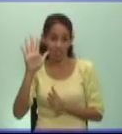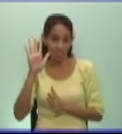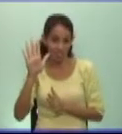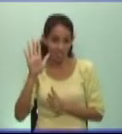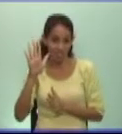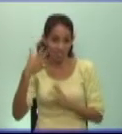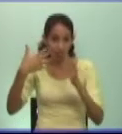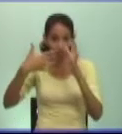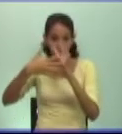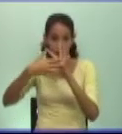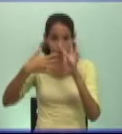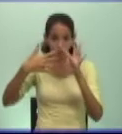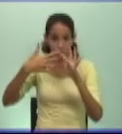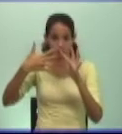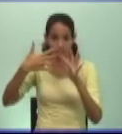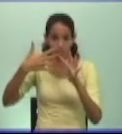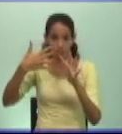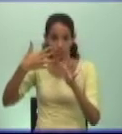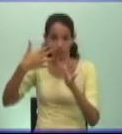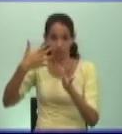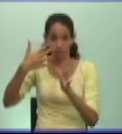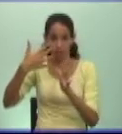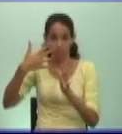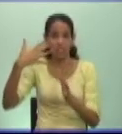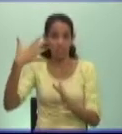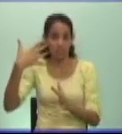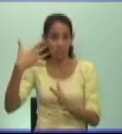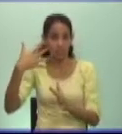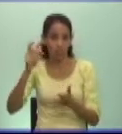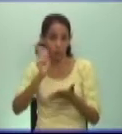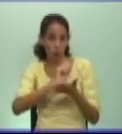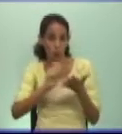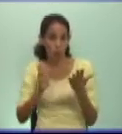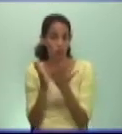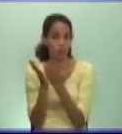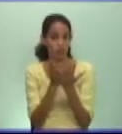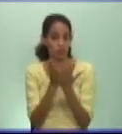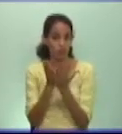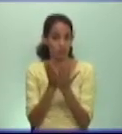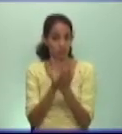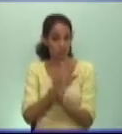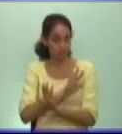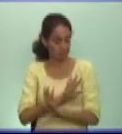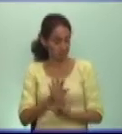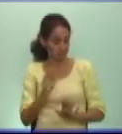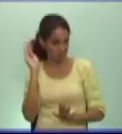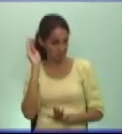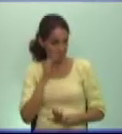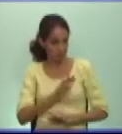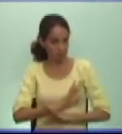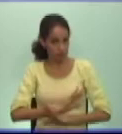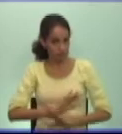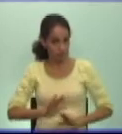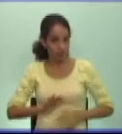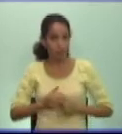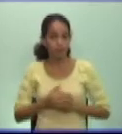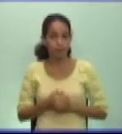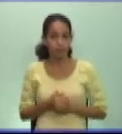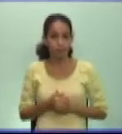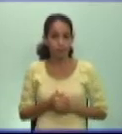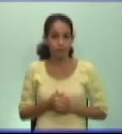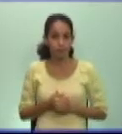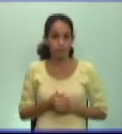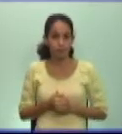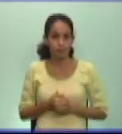integración latinoamericana. Movimiento conspirativo desde finales del siglo XVIII, de esto habíamos hablado. Del momento de la preparación de la